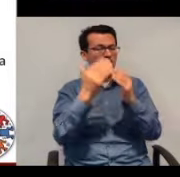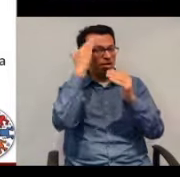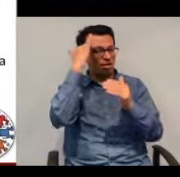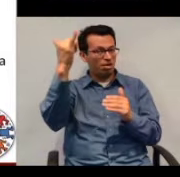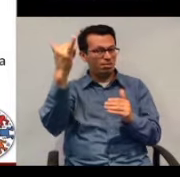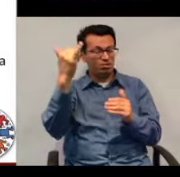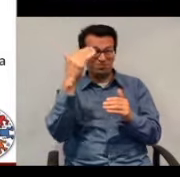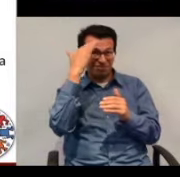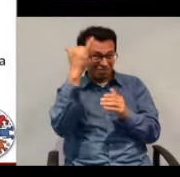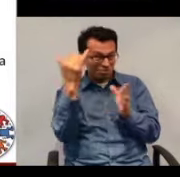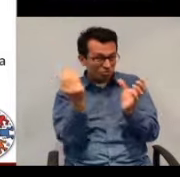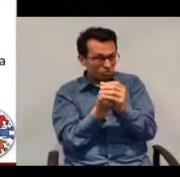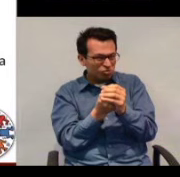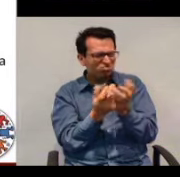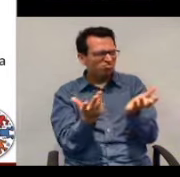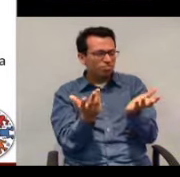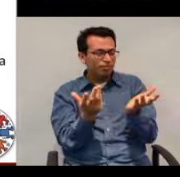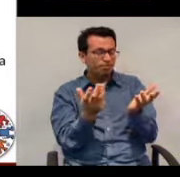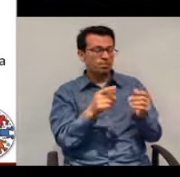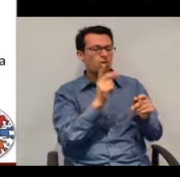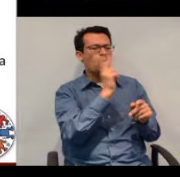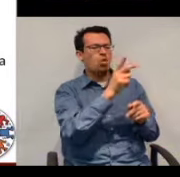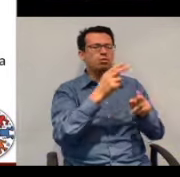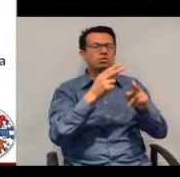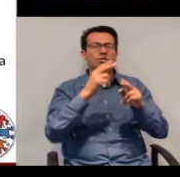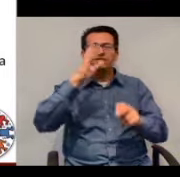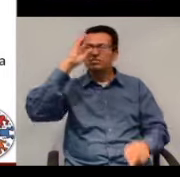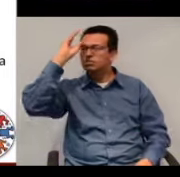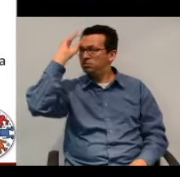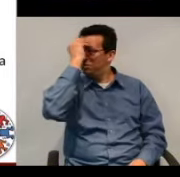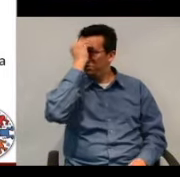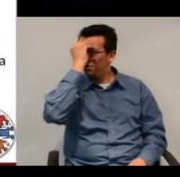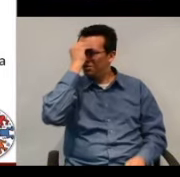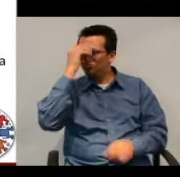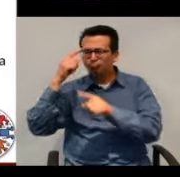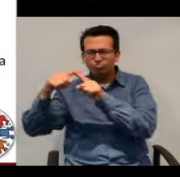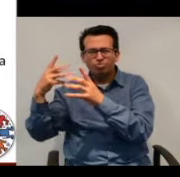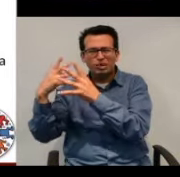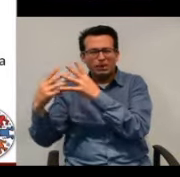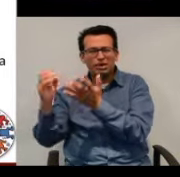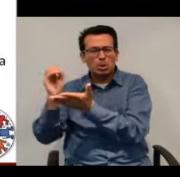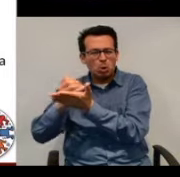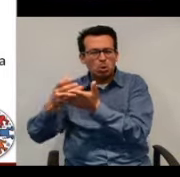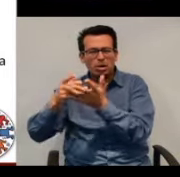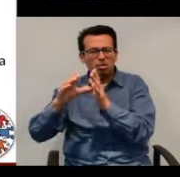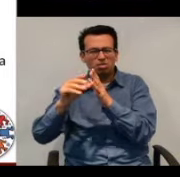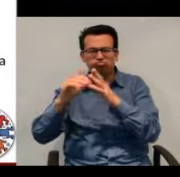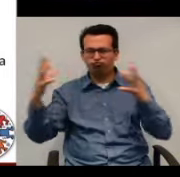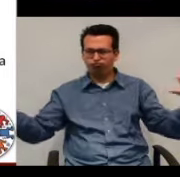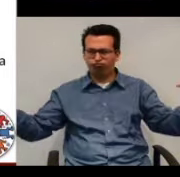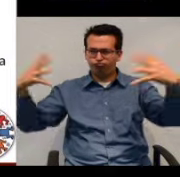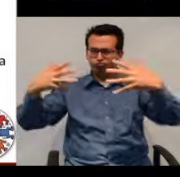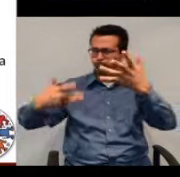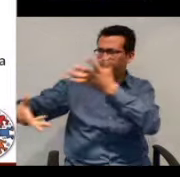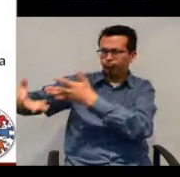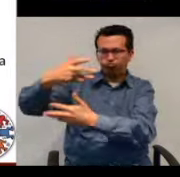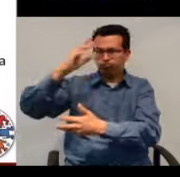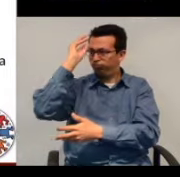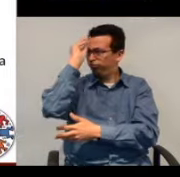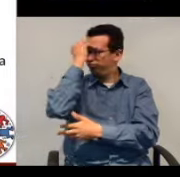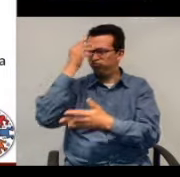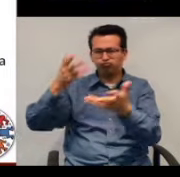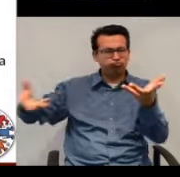interdisciplinar, el proceso académico que permite una evaluación curricular flexible,